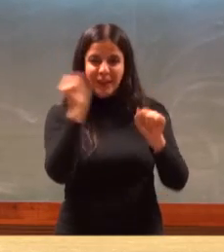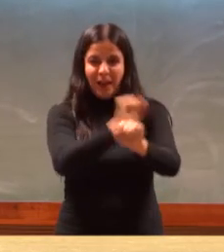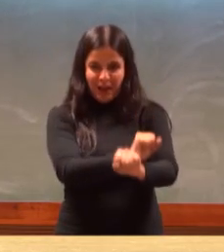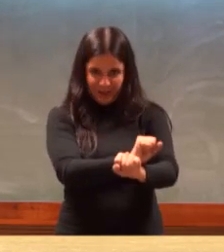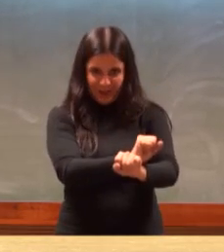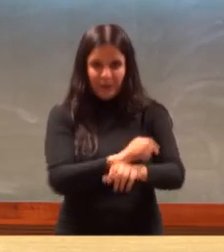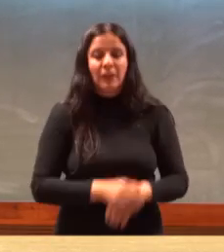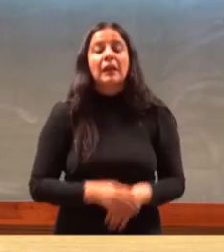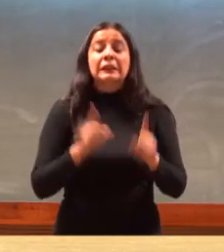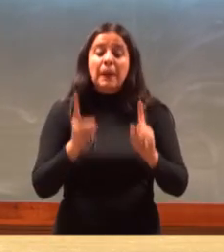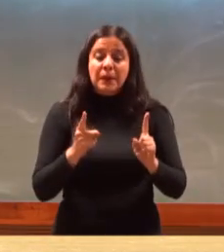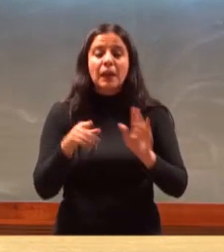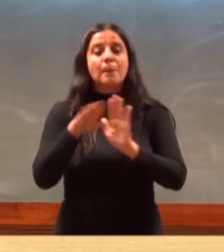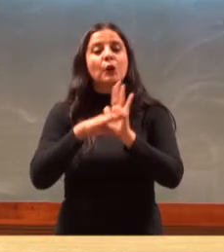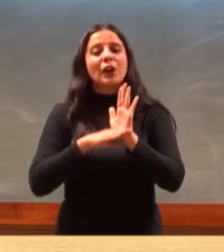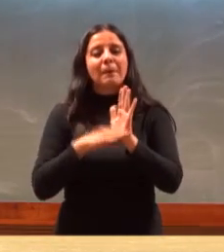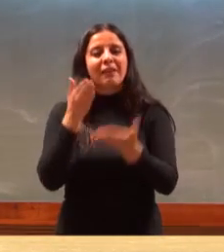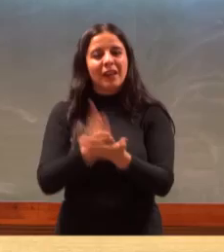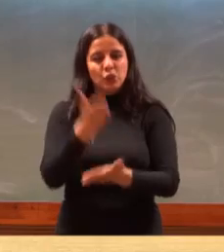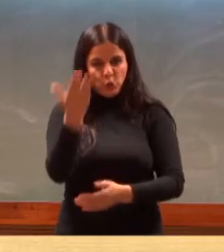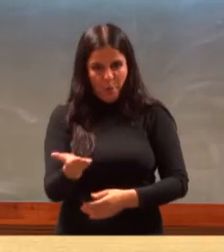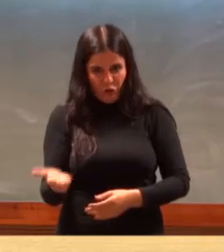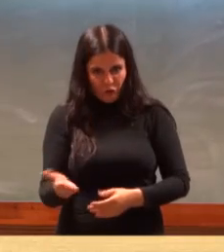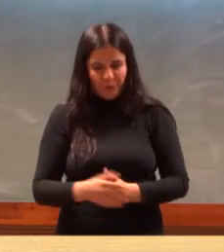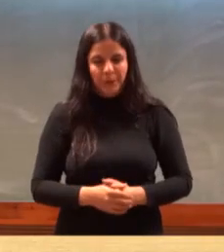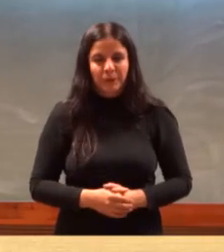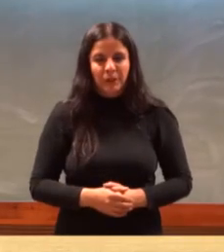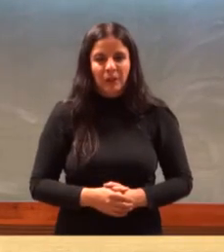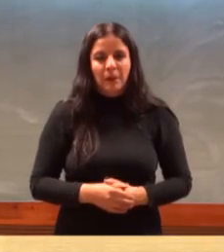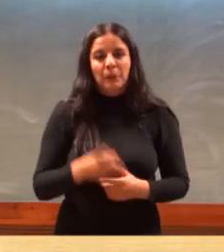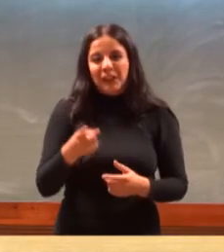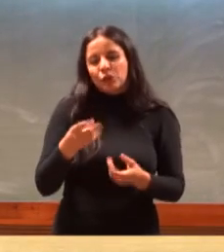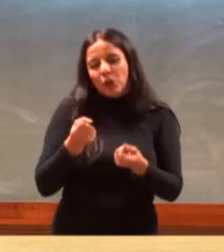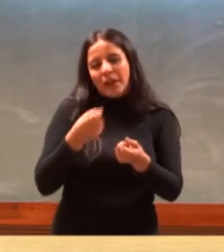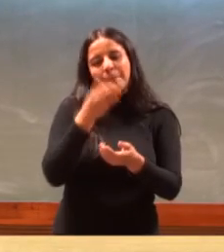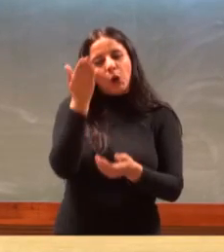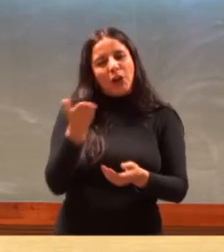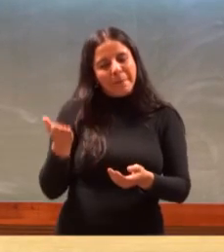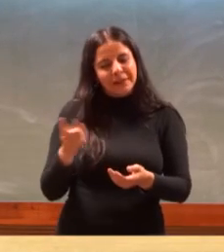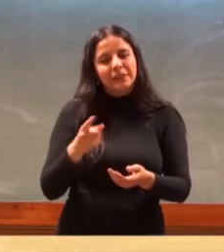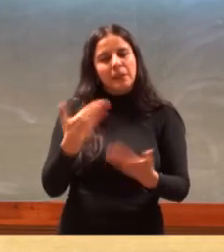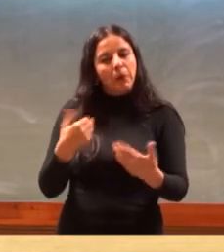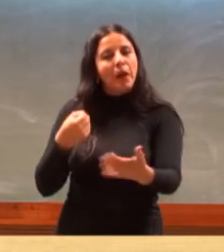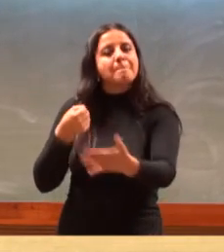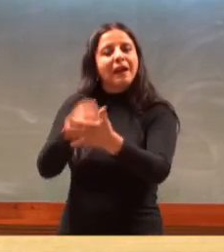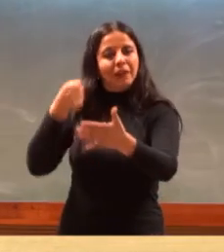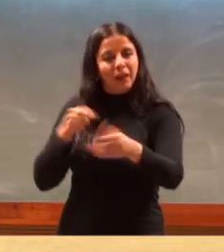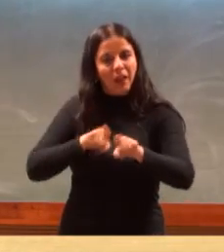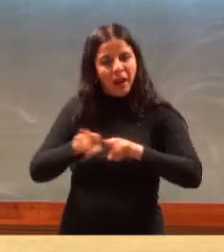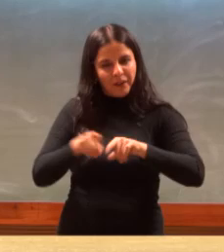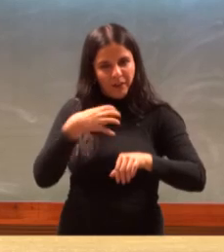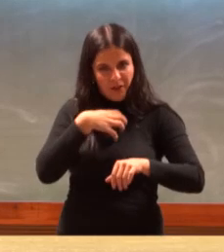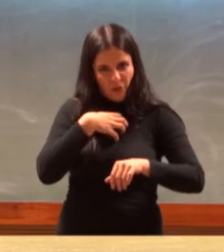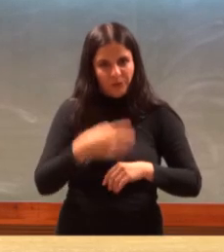memoria Y a partir de ese programa generar además eh eh el impacto en las carreras de grado y fundamentalmente en profesorado